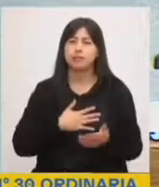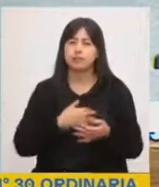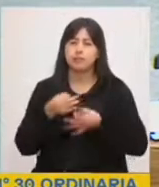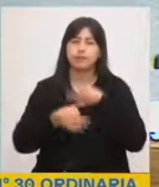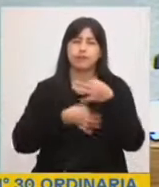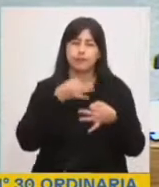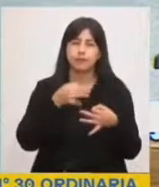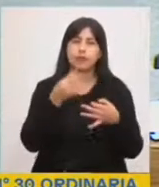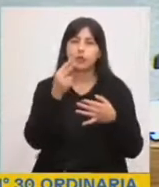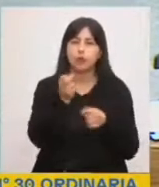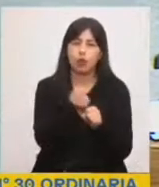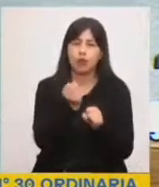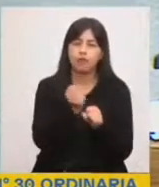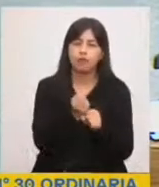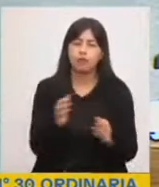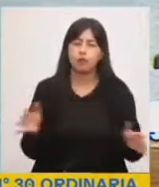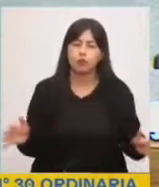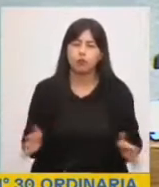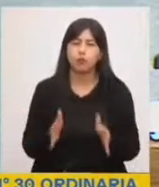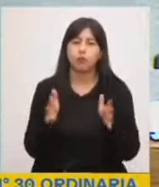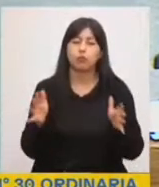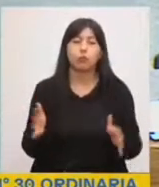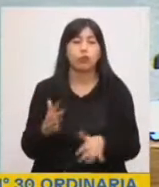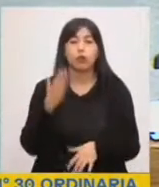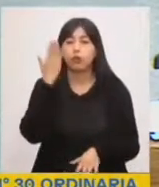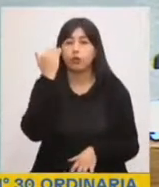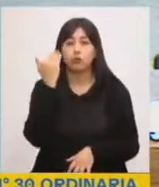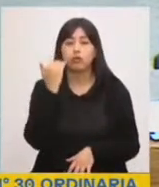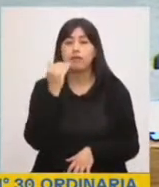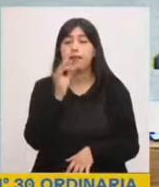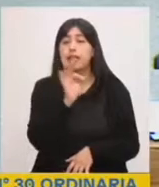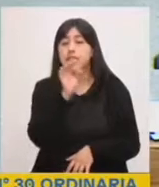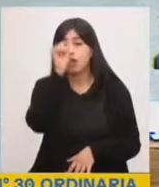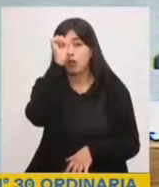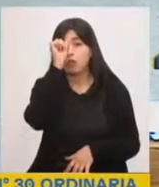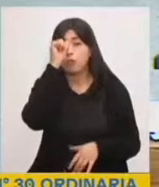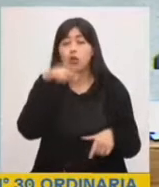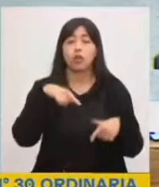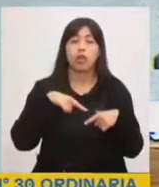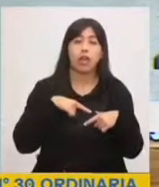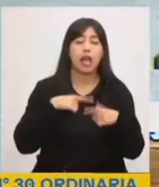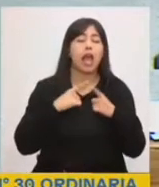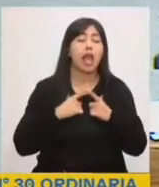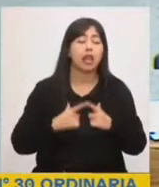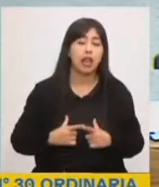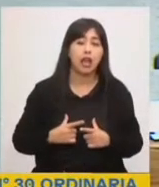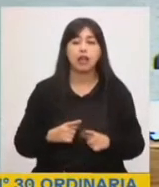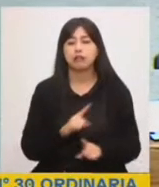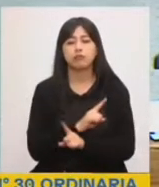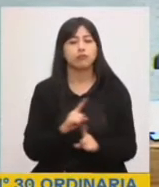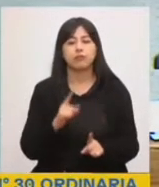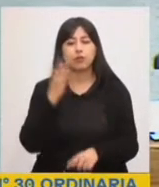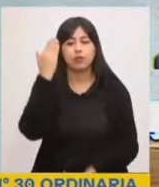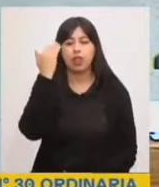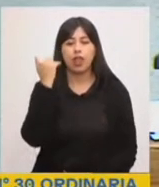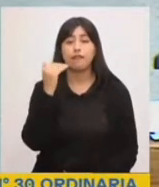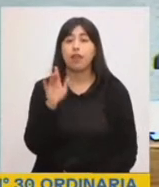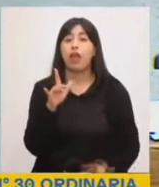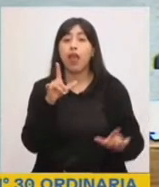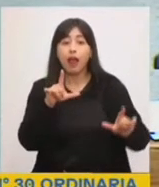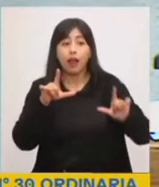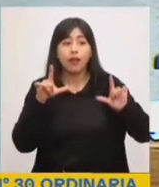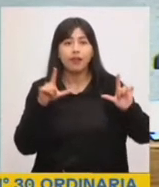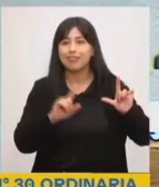estas policías, quienes no conocen descanso ni fines de semana, y muchas veces, alejados de las cámaras y honores,